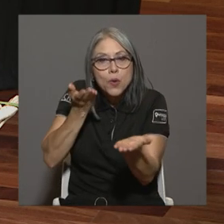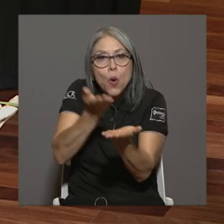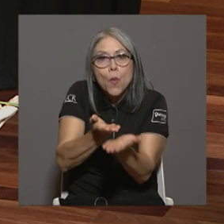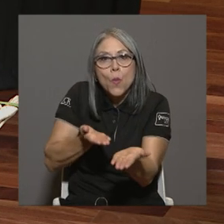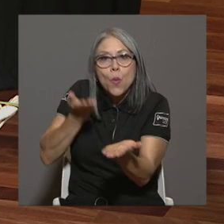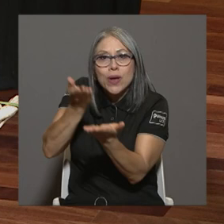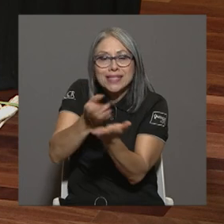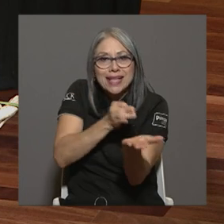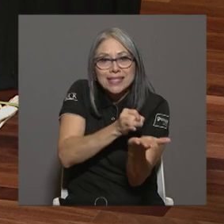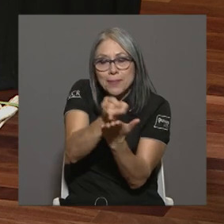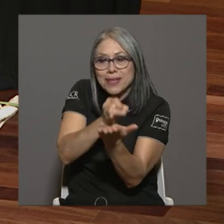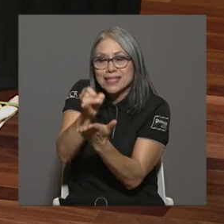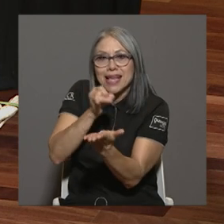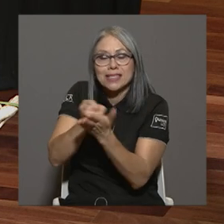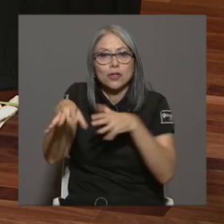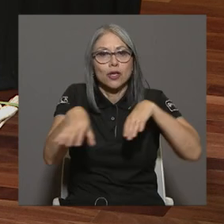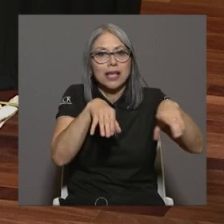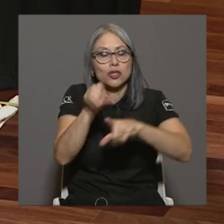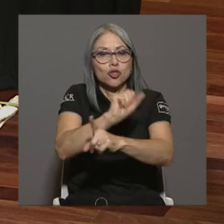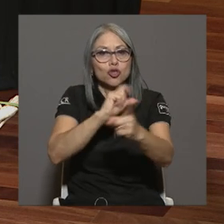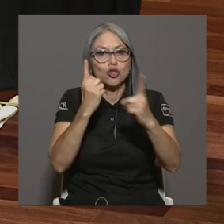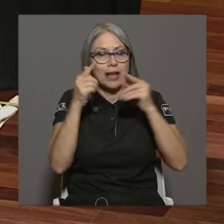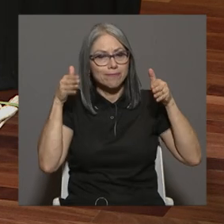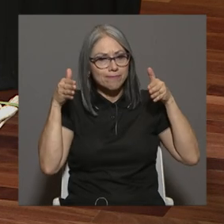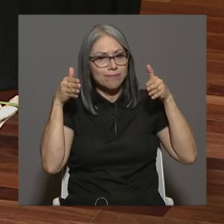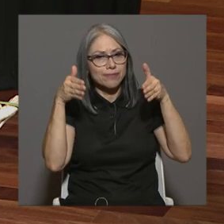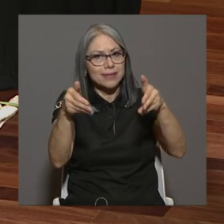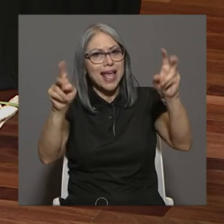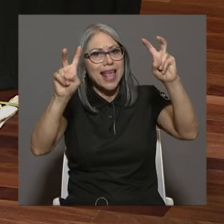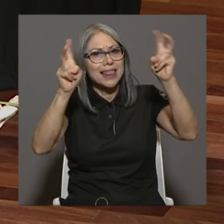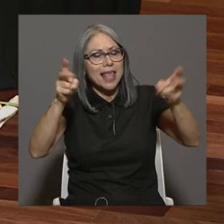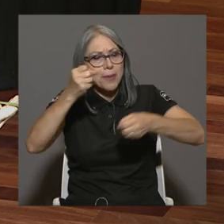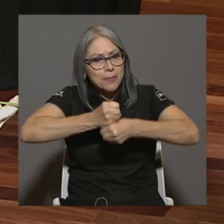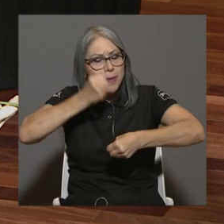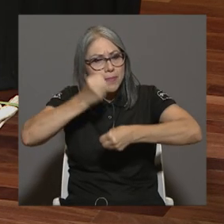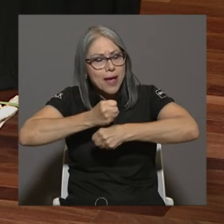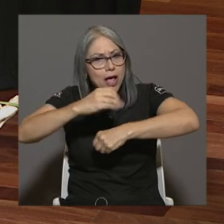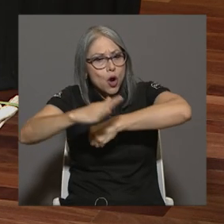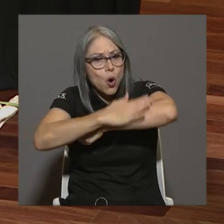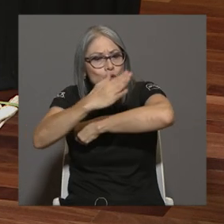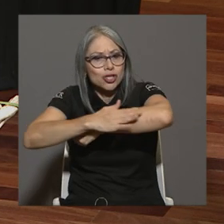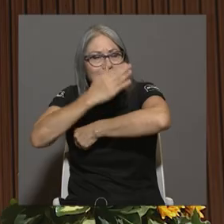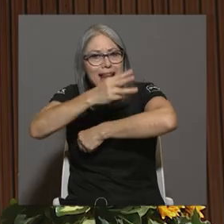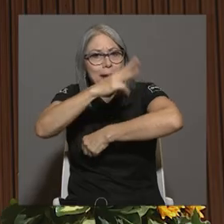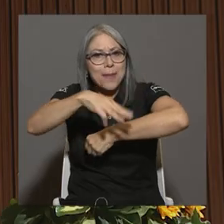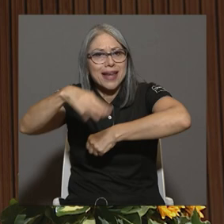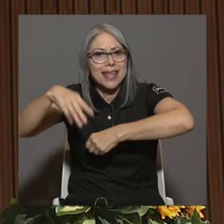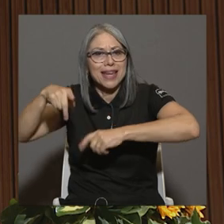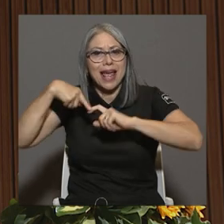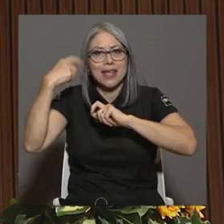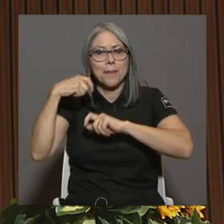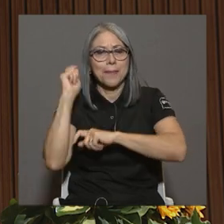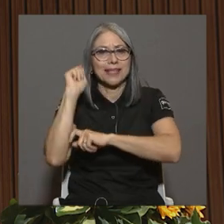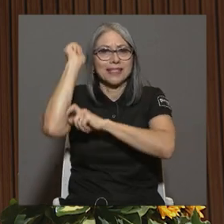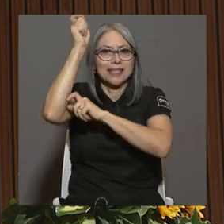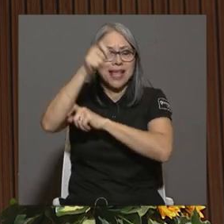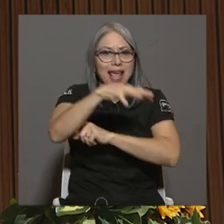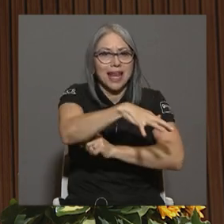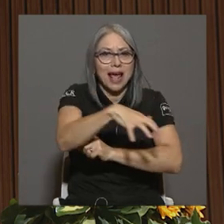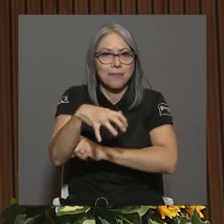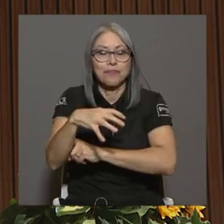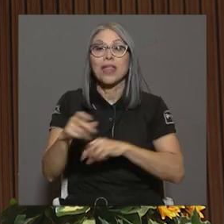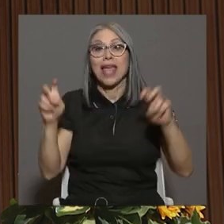y acción social que aborden el tema de la gestión costera, marina y pesquera. En materia